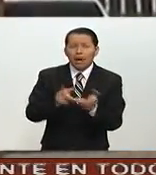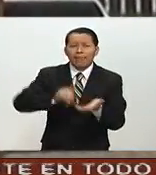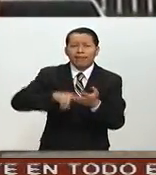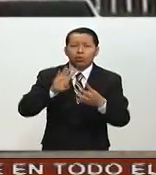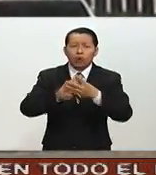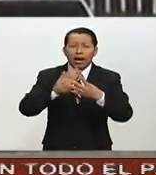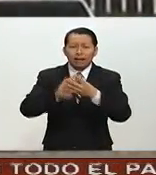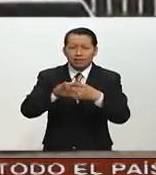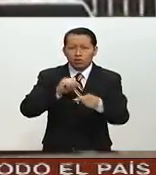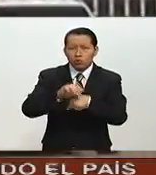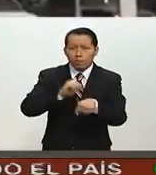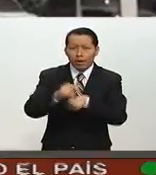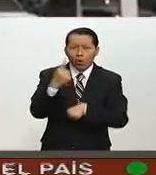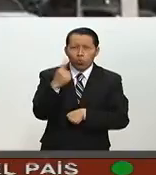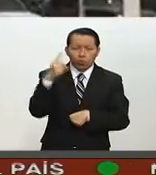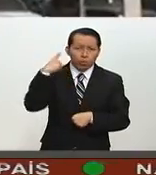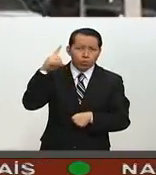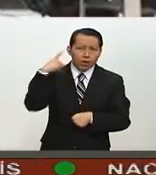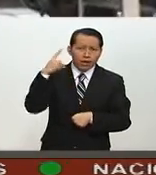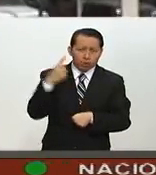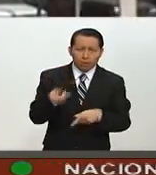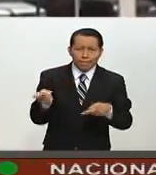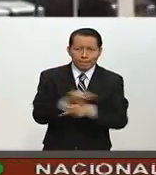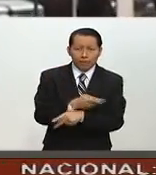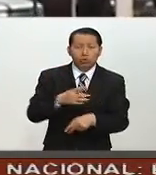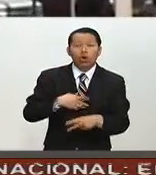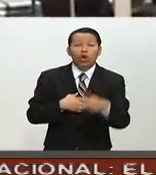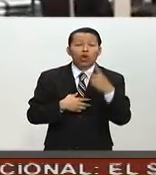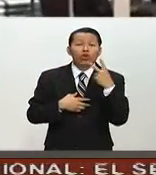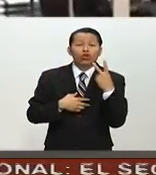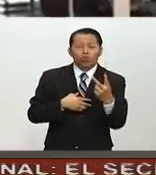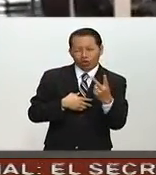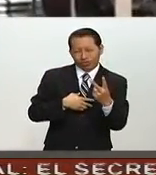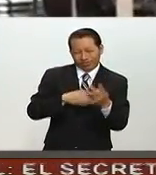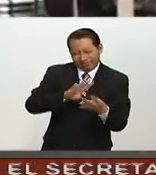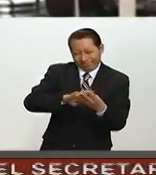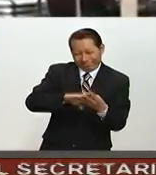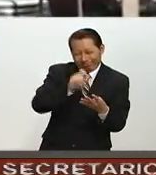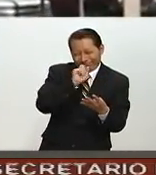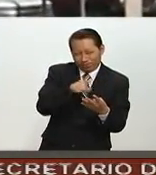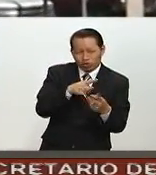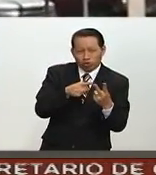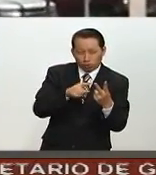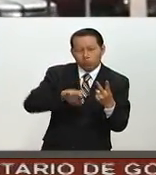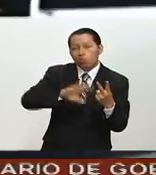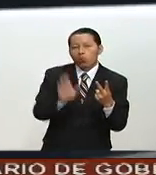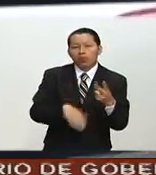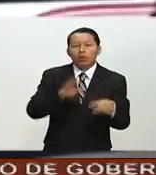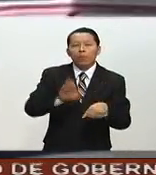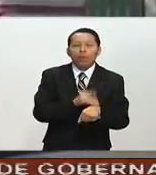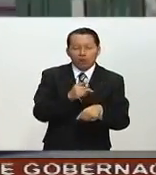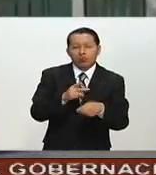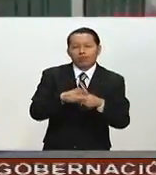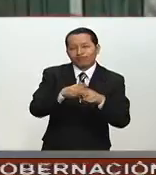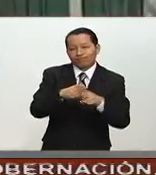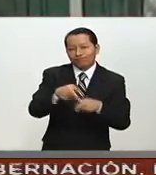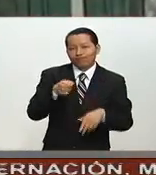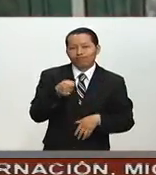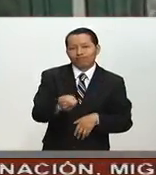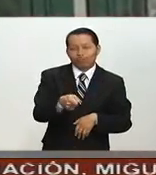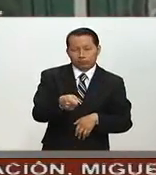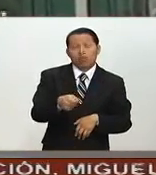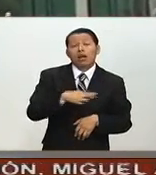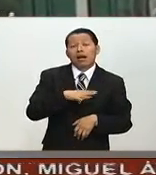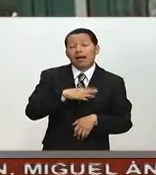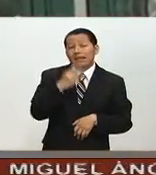Readaptación Social número 1 de Durango dejó como saldo 2 internos muertos a causa de lesiones por arma blanca. El centro fue puesto bajo